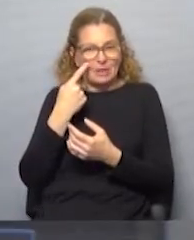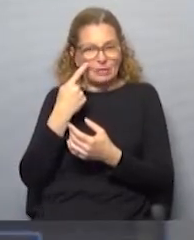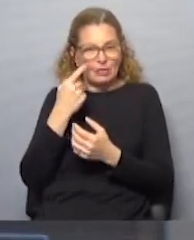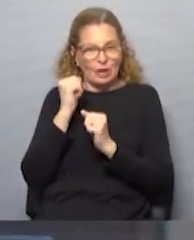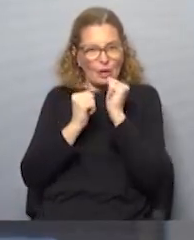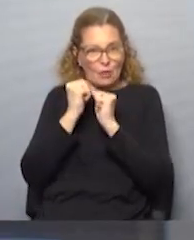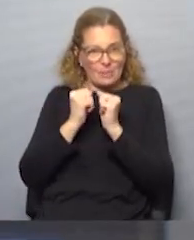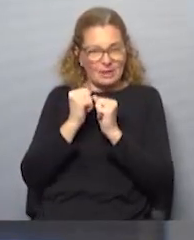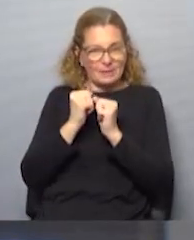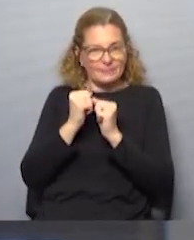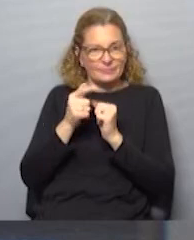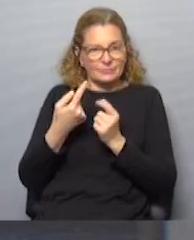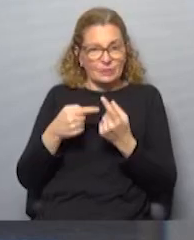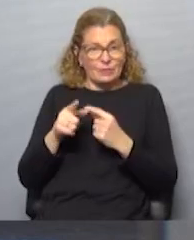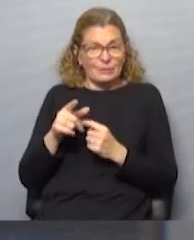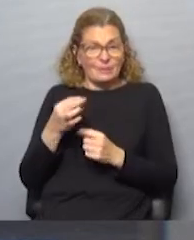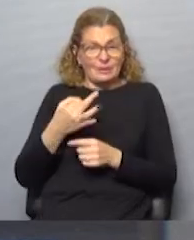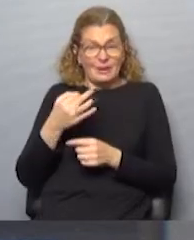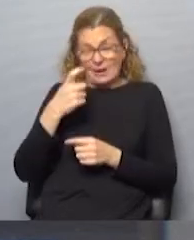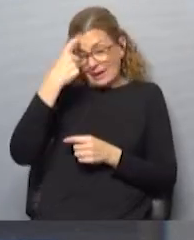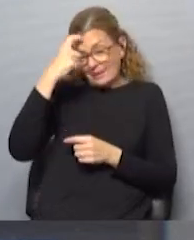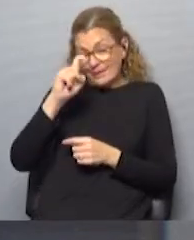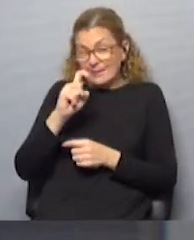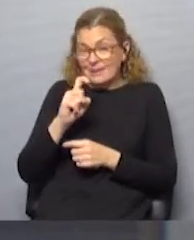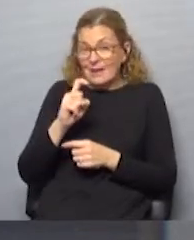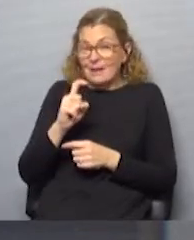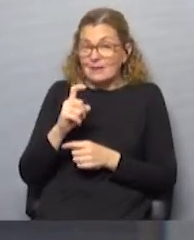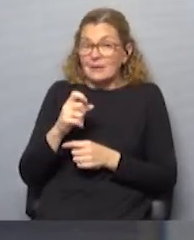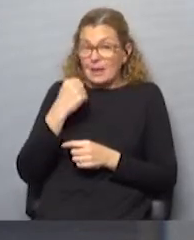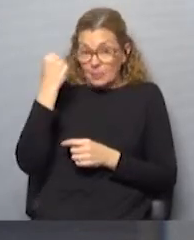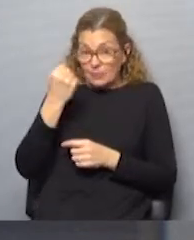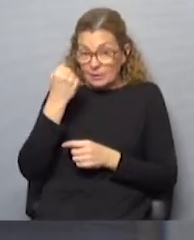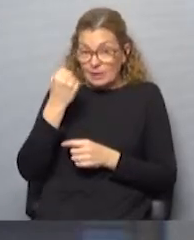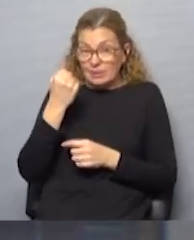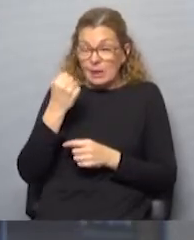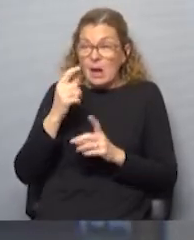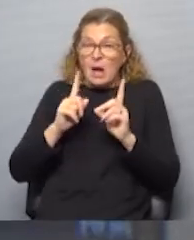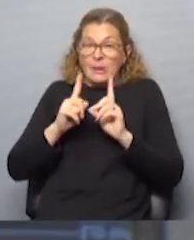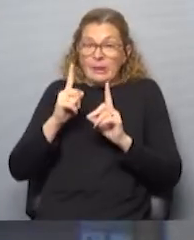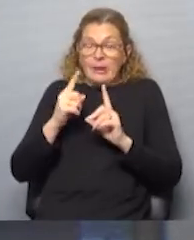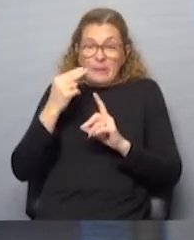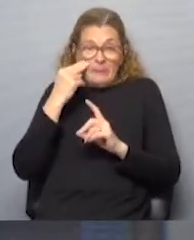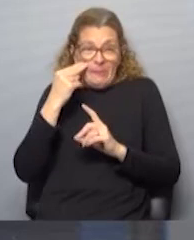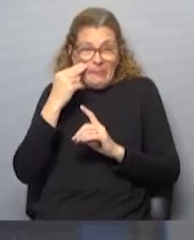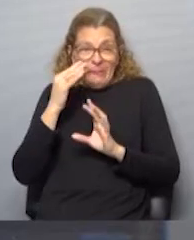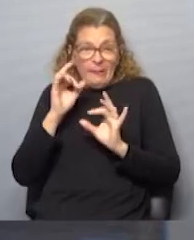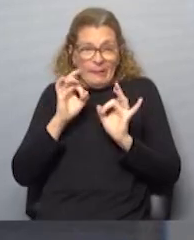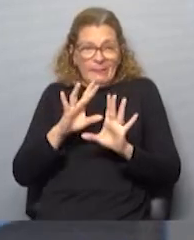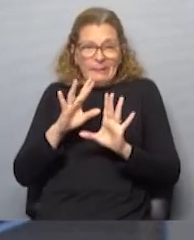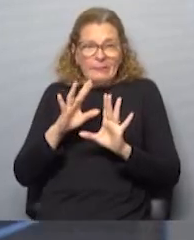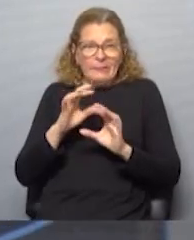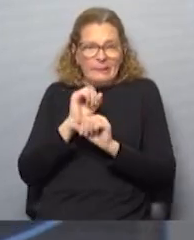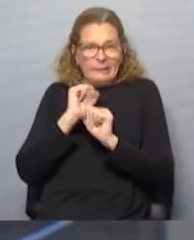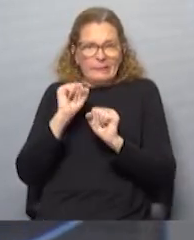del siglo 21 así que en realidad la ciencia digamos es relevante en los momentos de emergencia por su capacidad